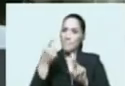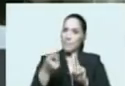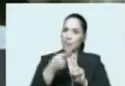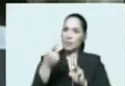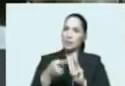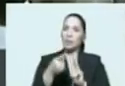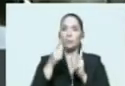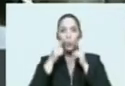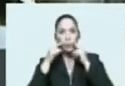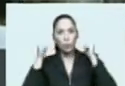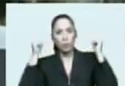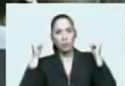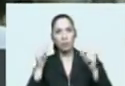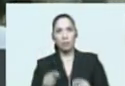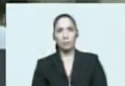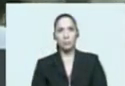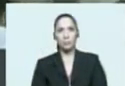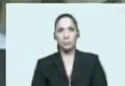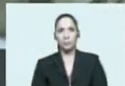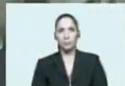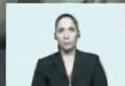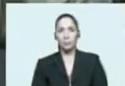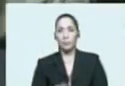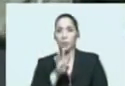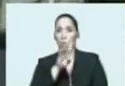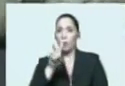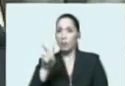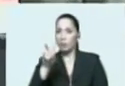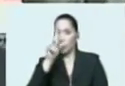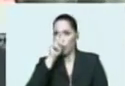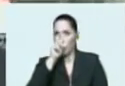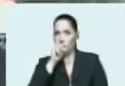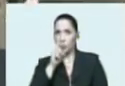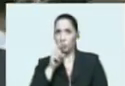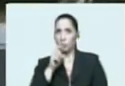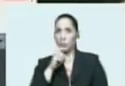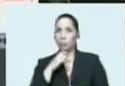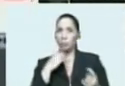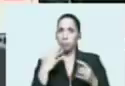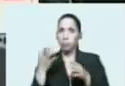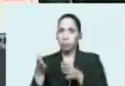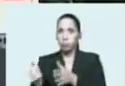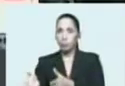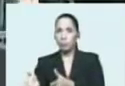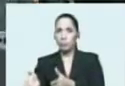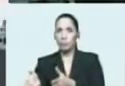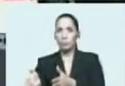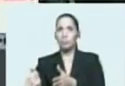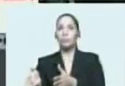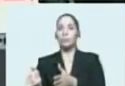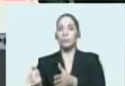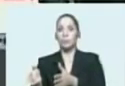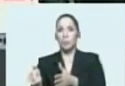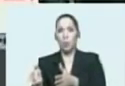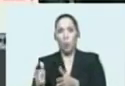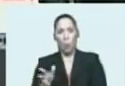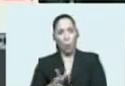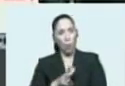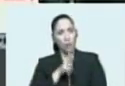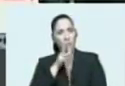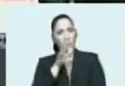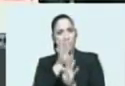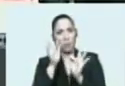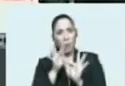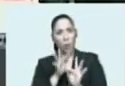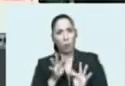sonrisa a 42 años de su martirio por su tortura y las formas más horribles todavía es